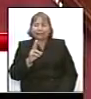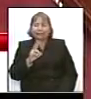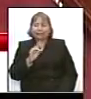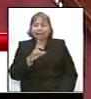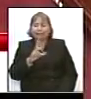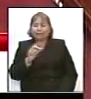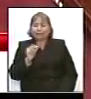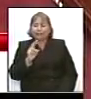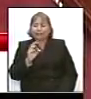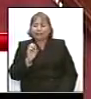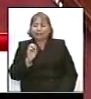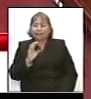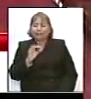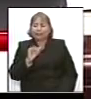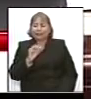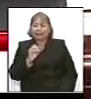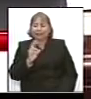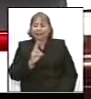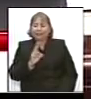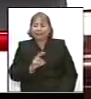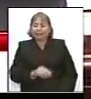verde. García Belaunde, verde.